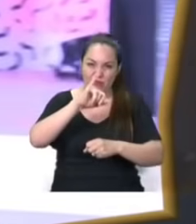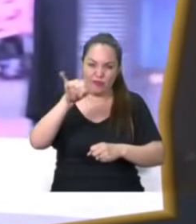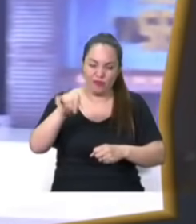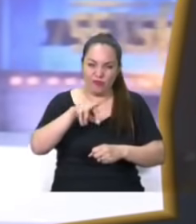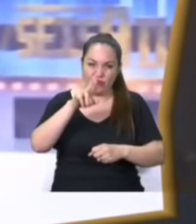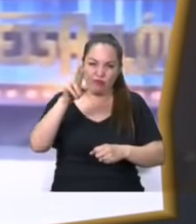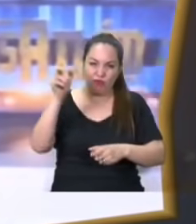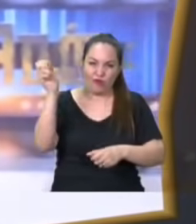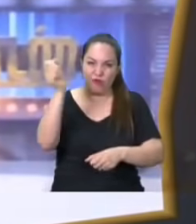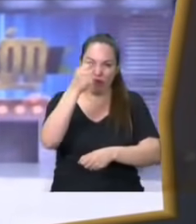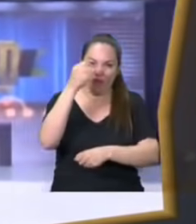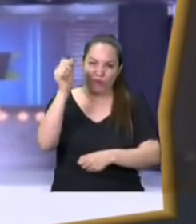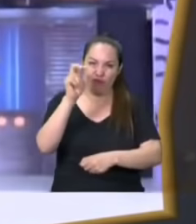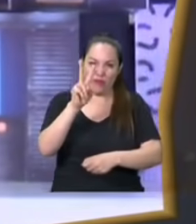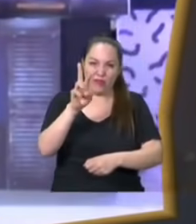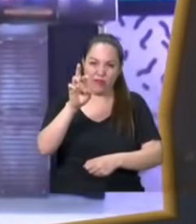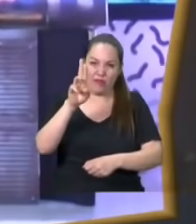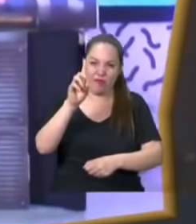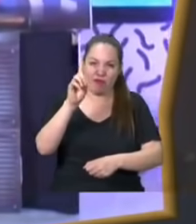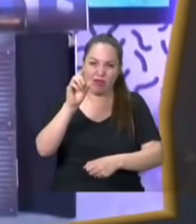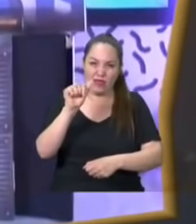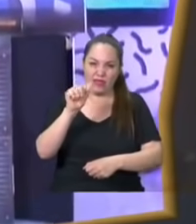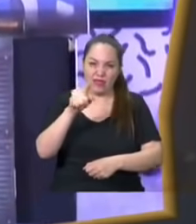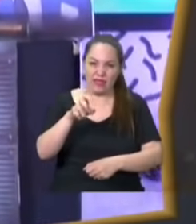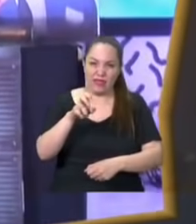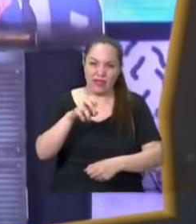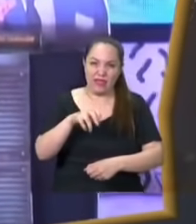verde. Y creo que esto le da un